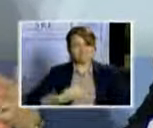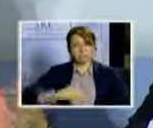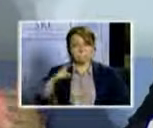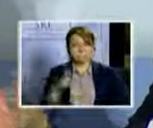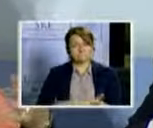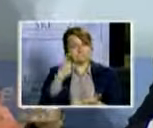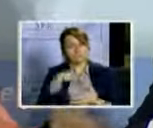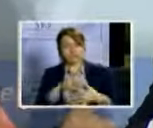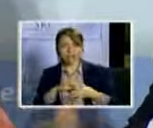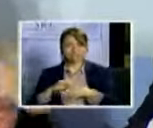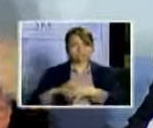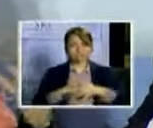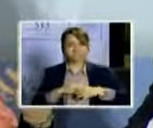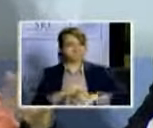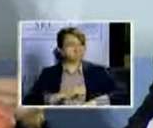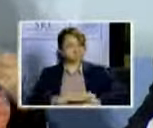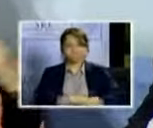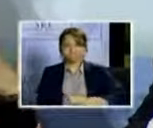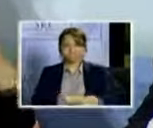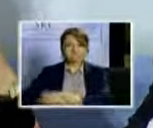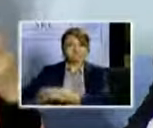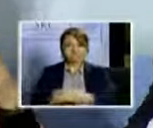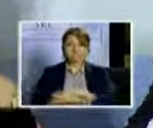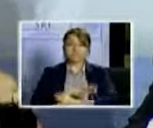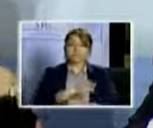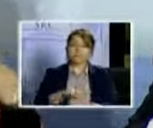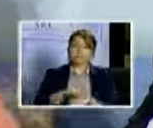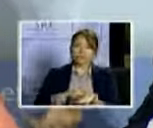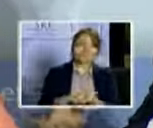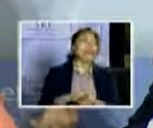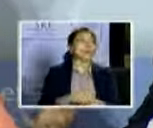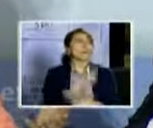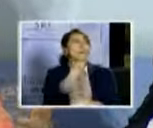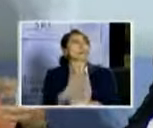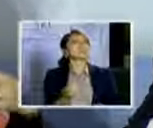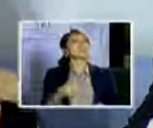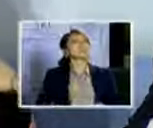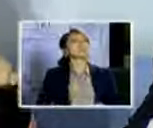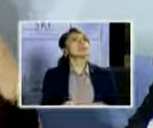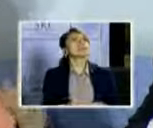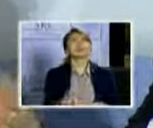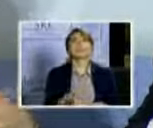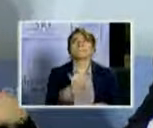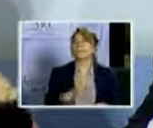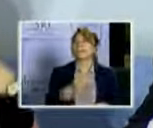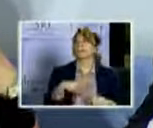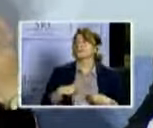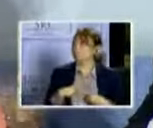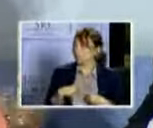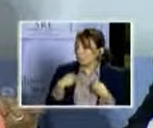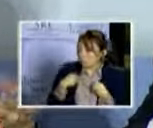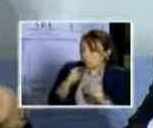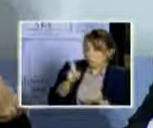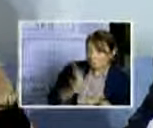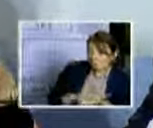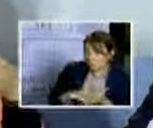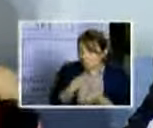esta, ¿cómo se dice? Cuando la vida no vale nada, este desprecio a la